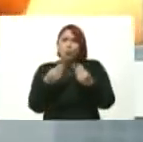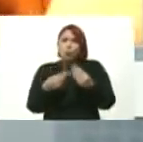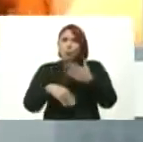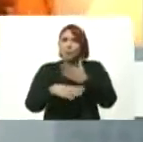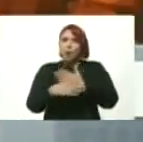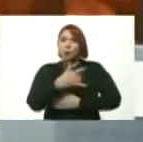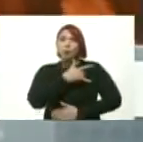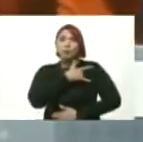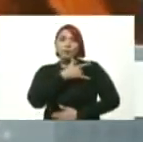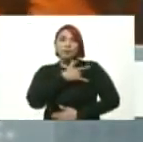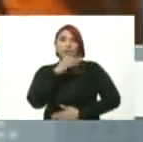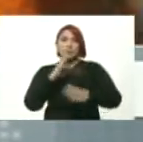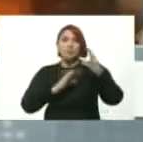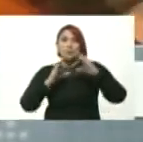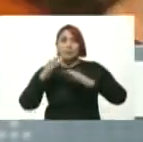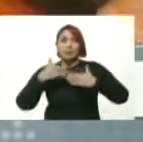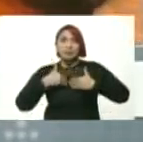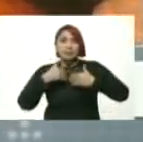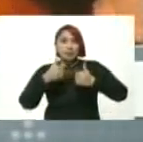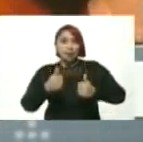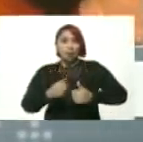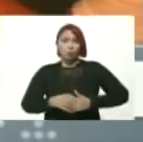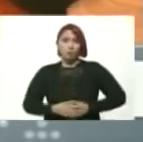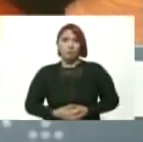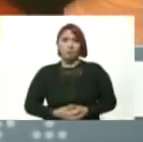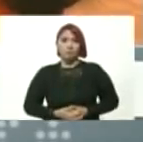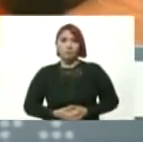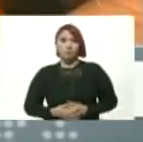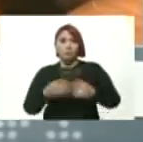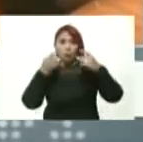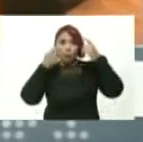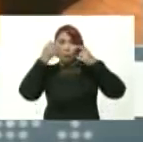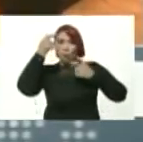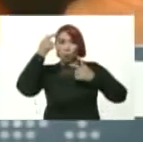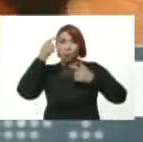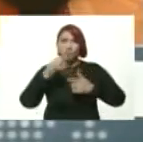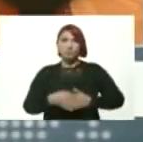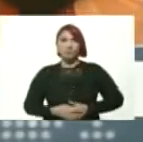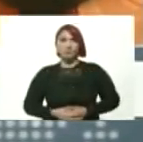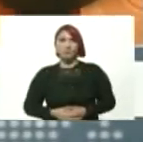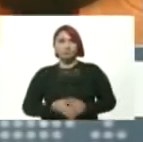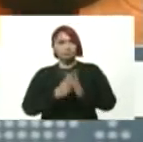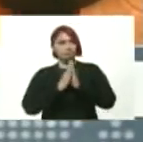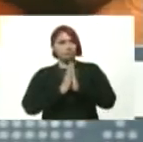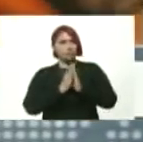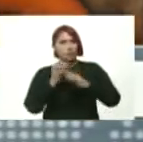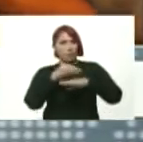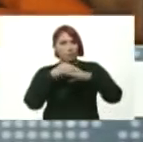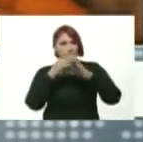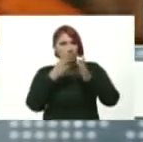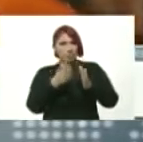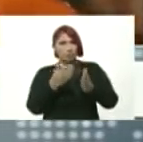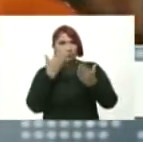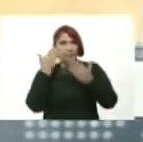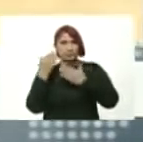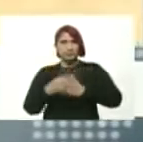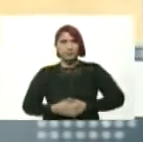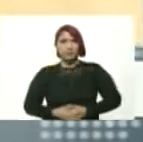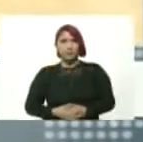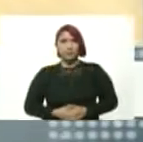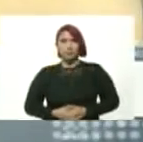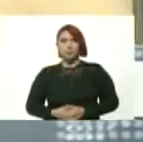universidad de las ciencias de la salud hugo rafael chávez frías por favor ministro gracias al presidente